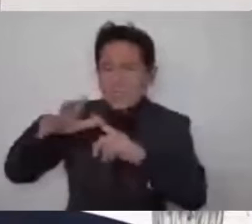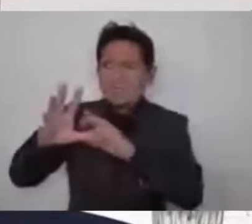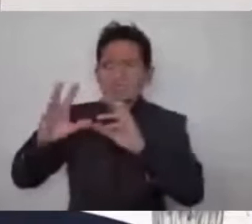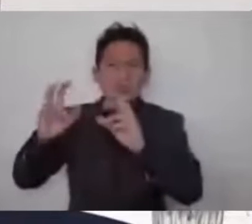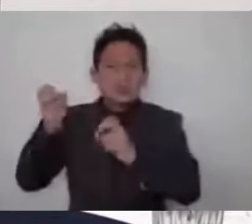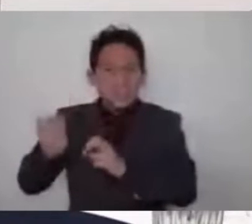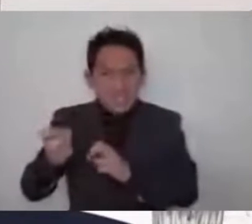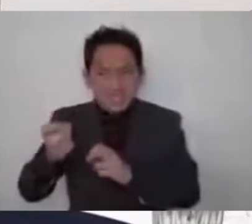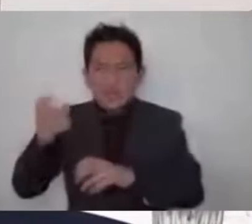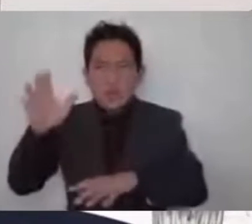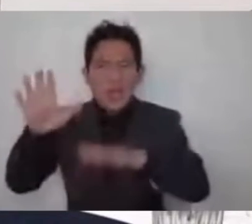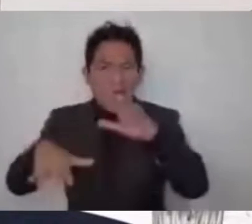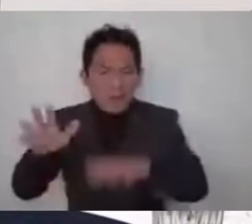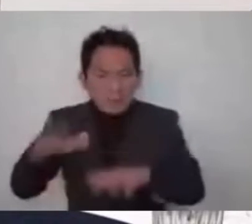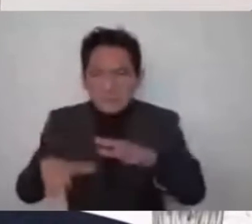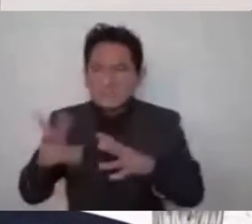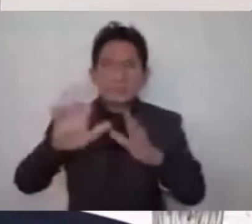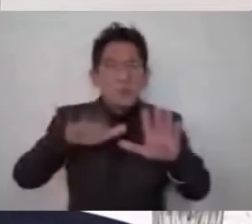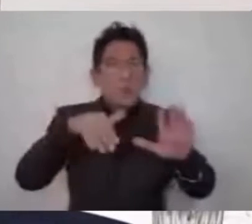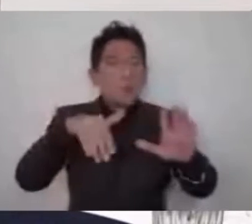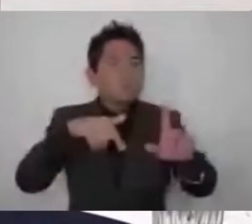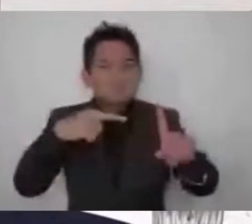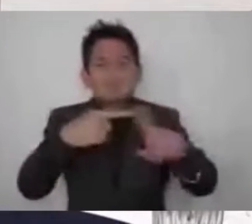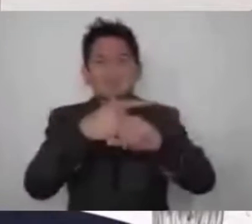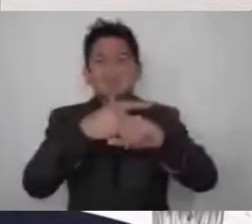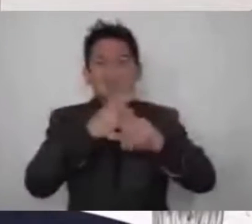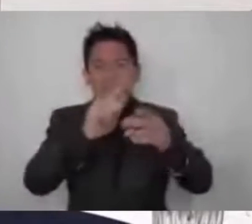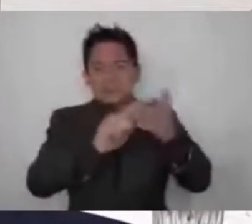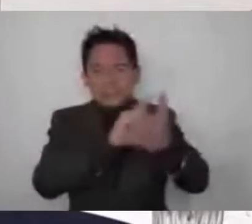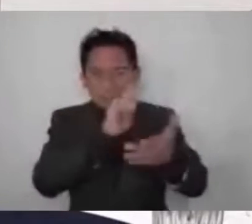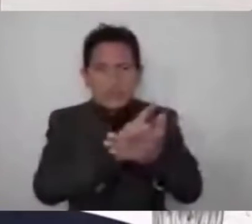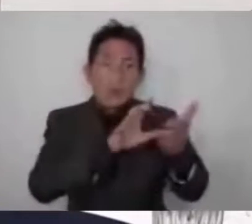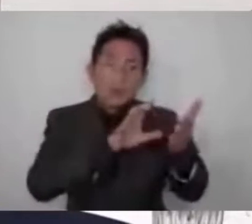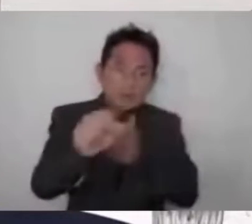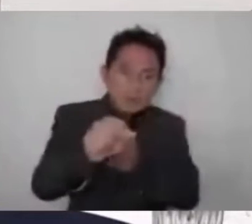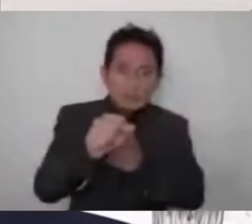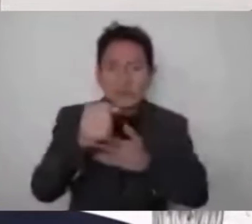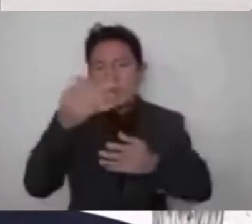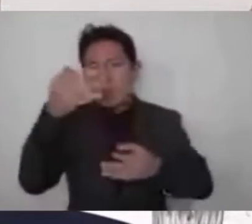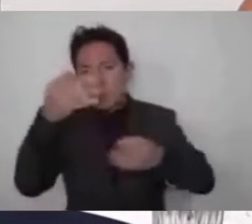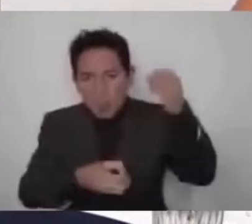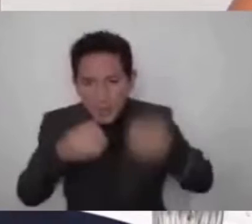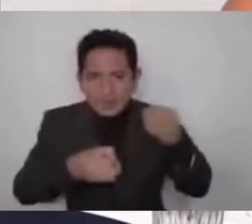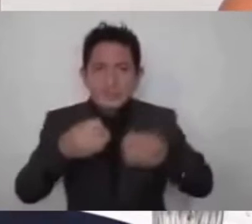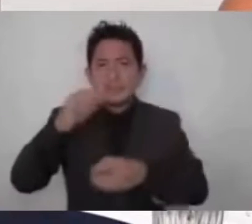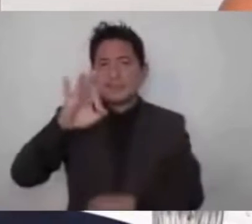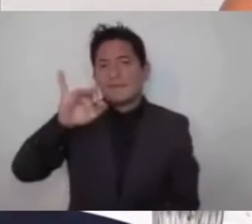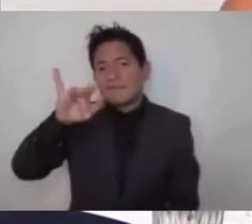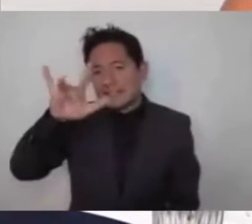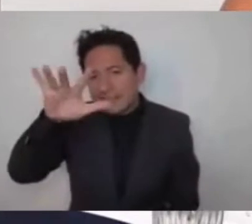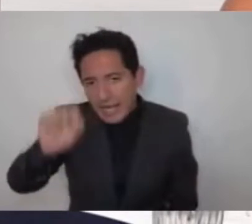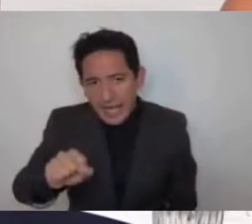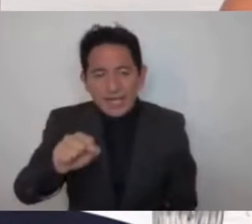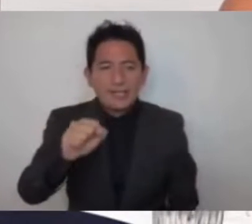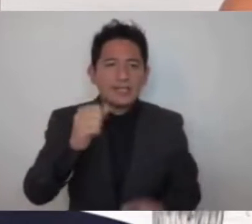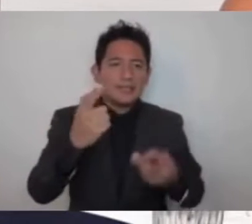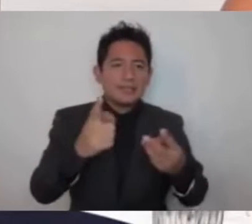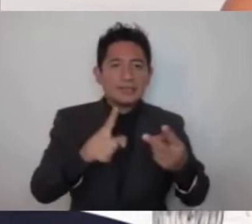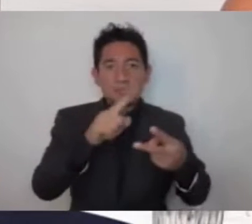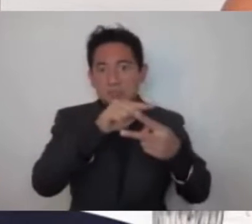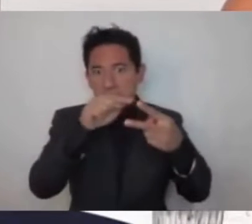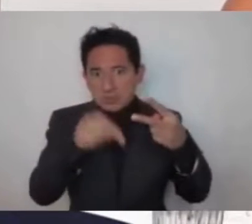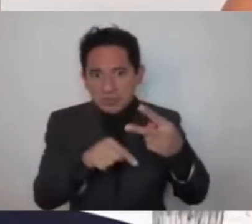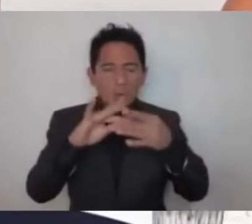juezas Fiscales manifestaron que seguía siendo un gran problema y eso des de la